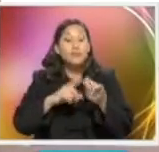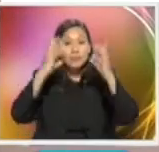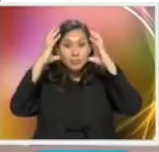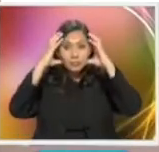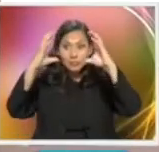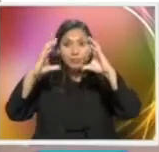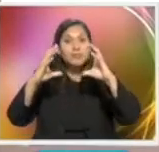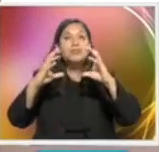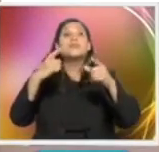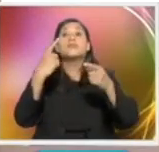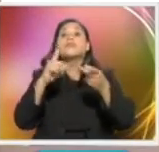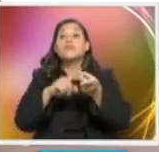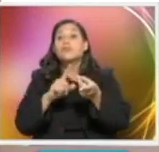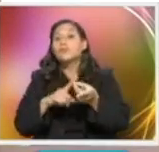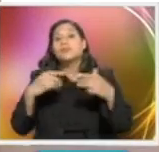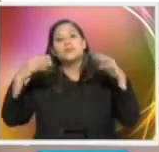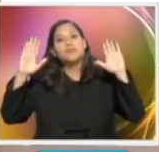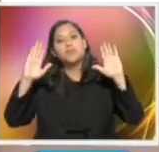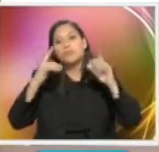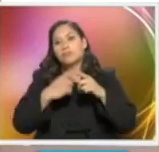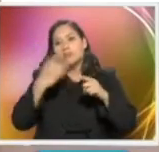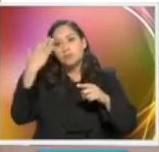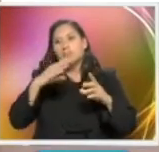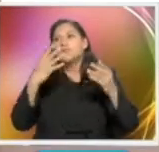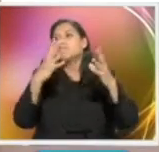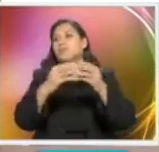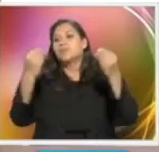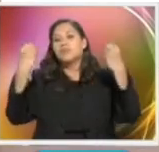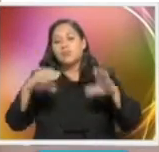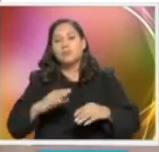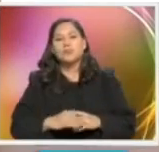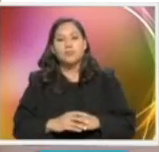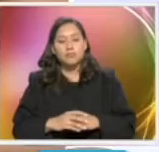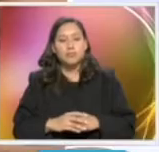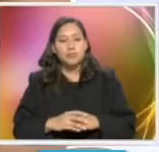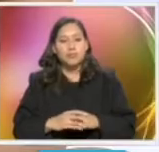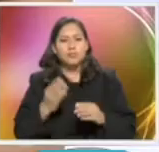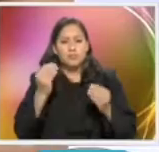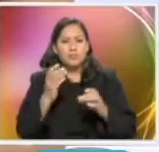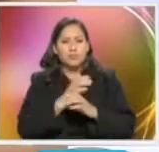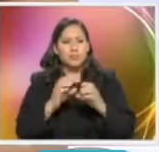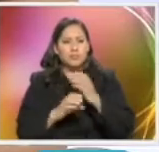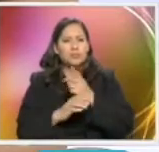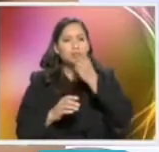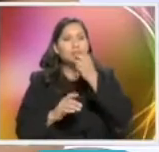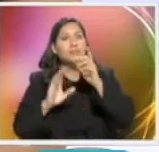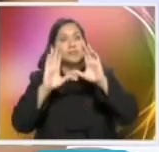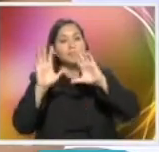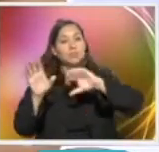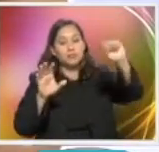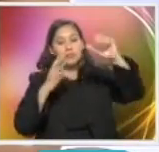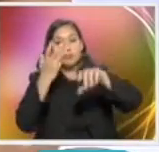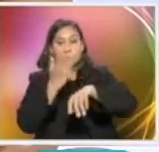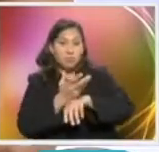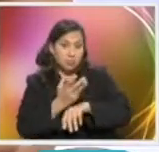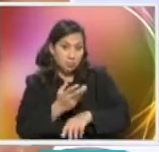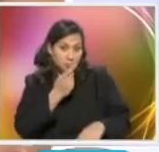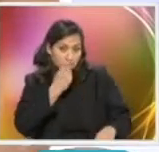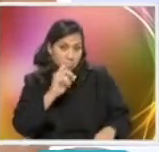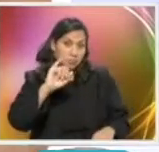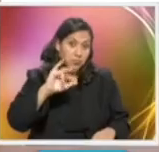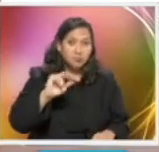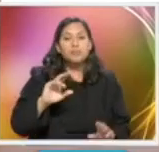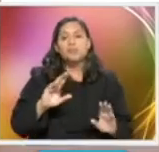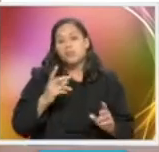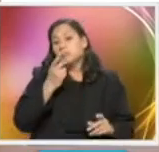Villa, hasta la fecha nadie sabe, se perdió pues, quizá por ahí. Hay muchos mitos también que comentan que está en Estados Unidos. Dicen no que sabemos, hay ¿no?